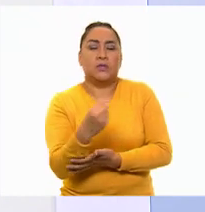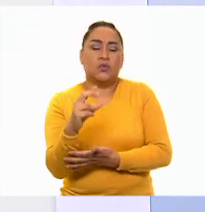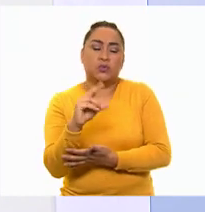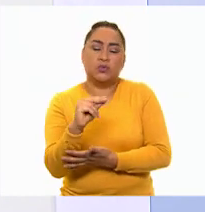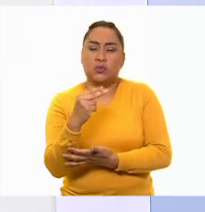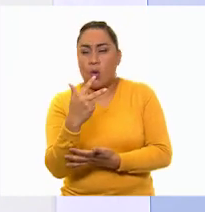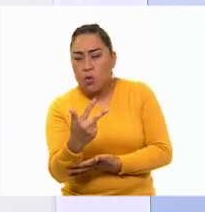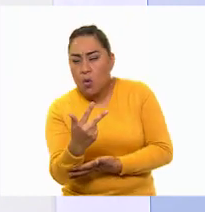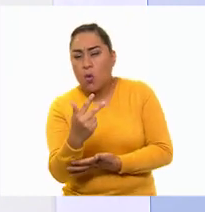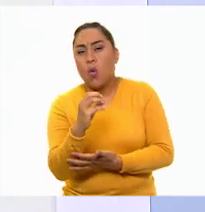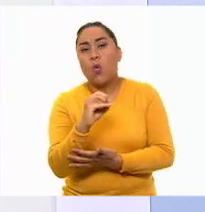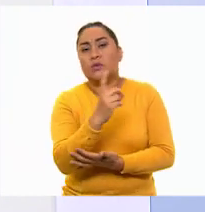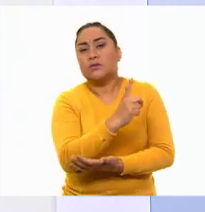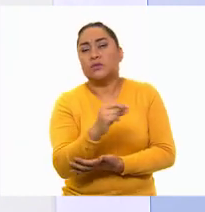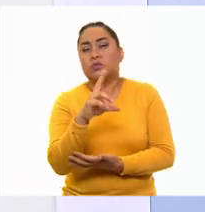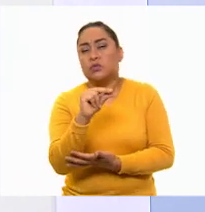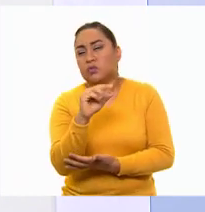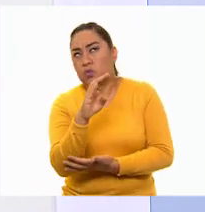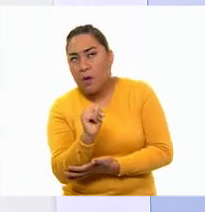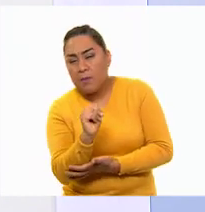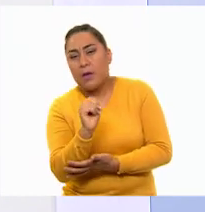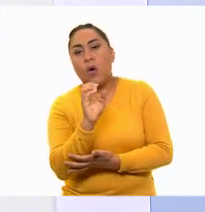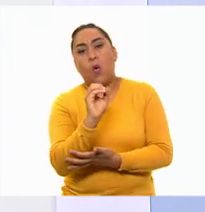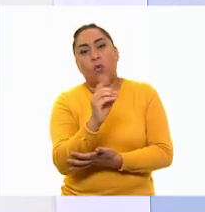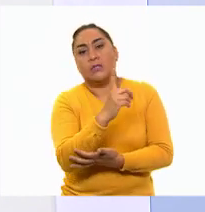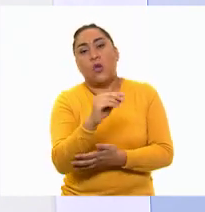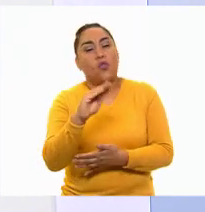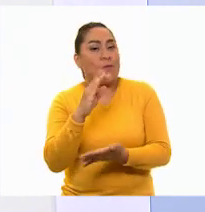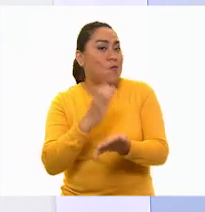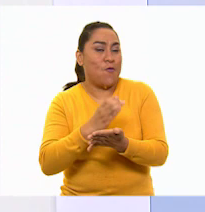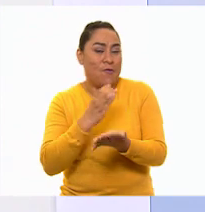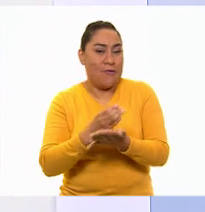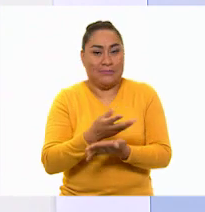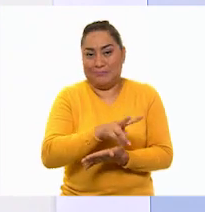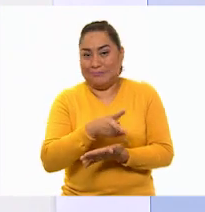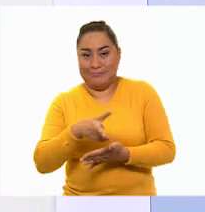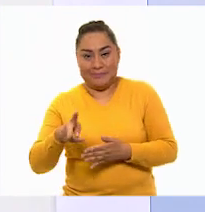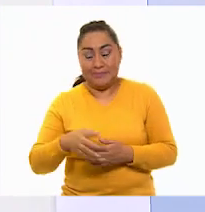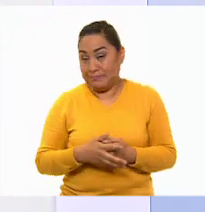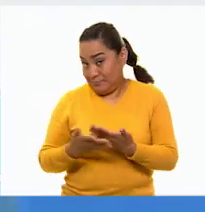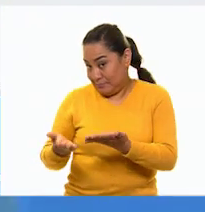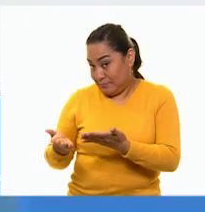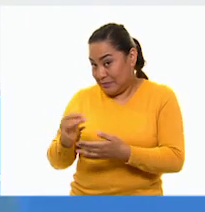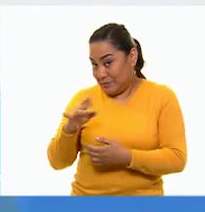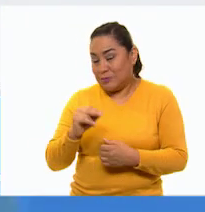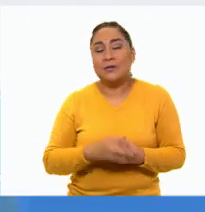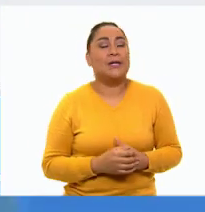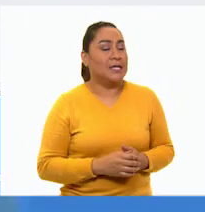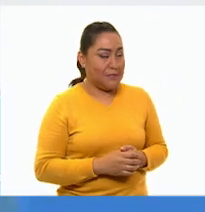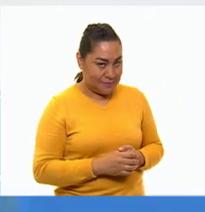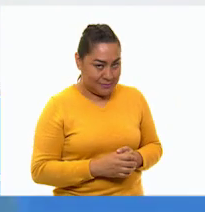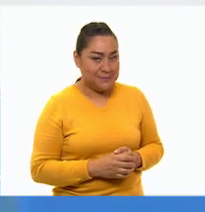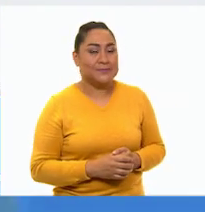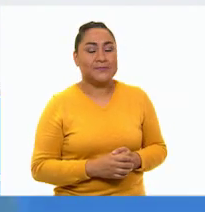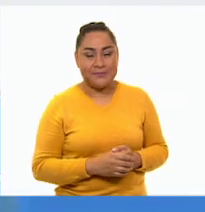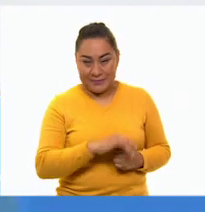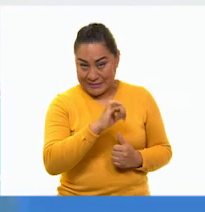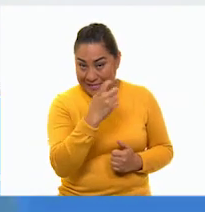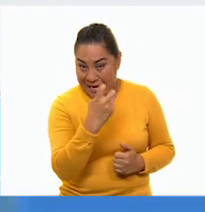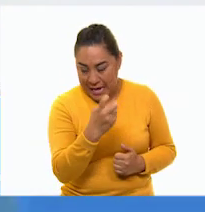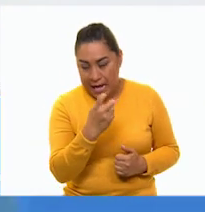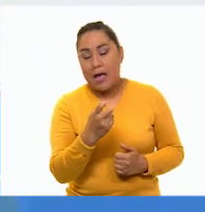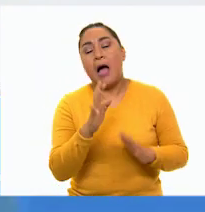188, o 189, o 190 libretas, ¿verdad, maestra? Exactamente. Eso significa,